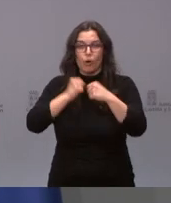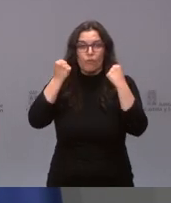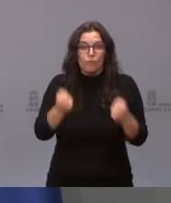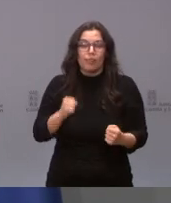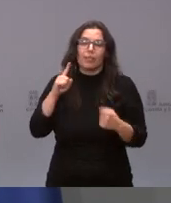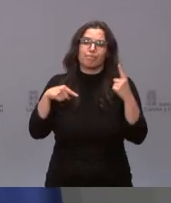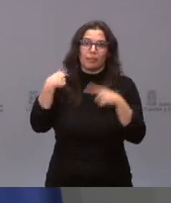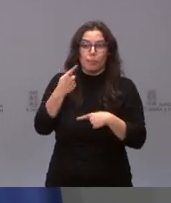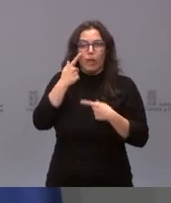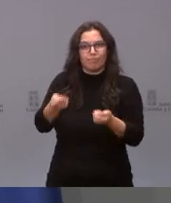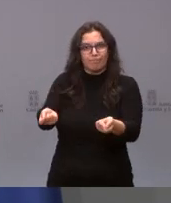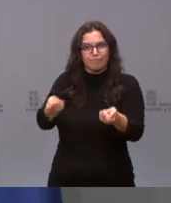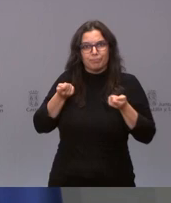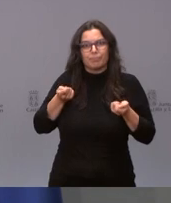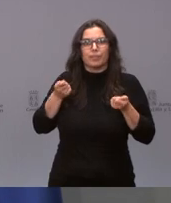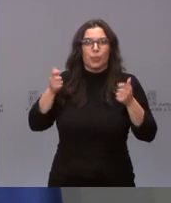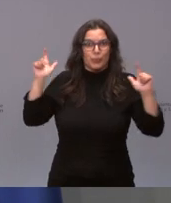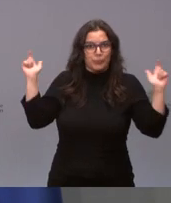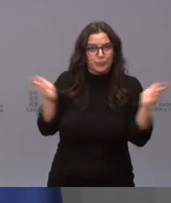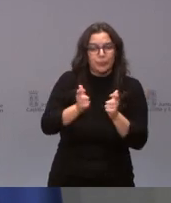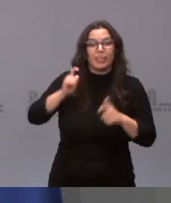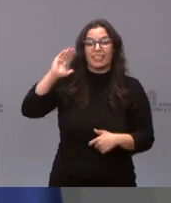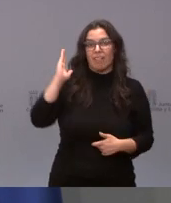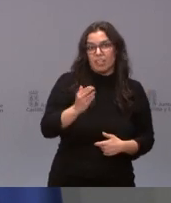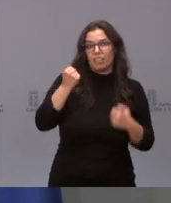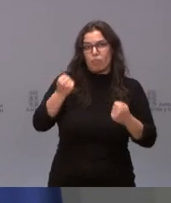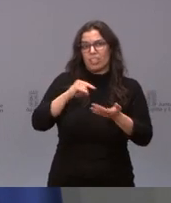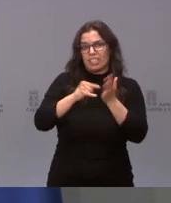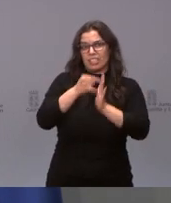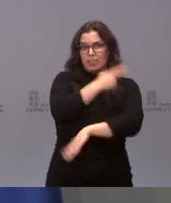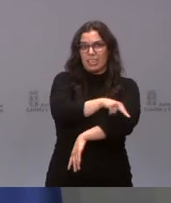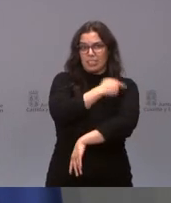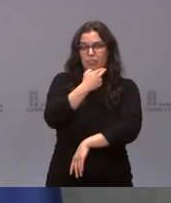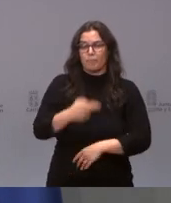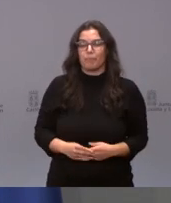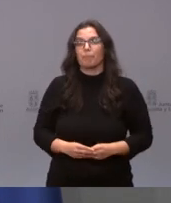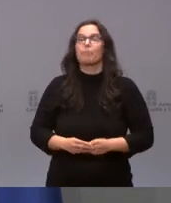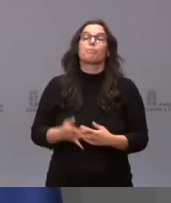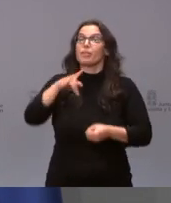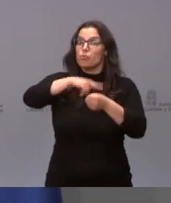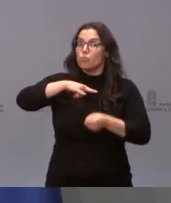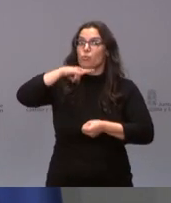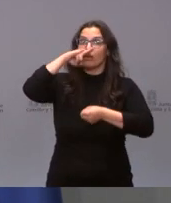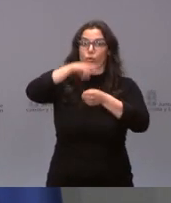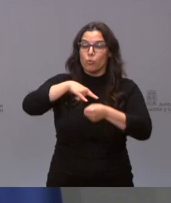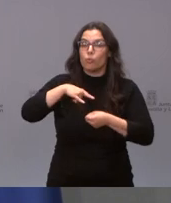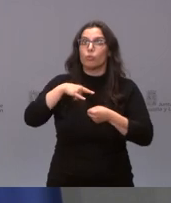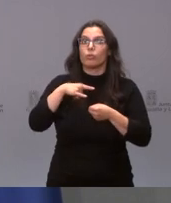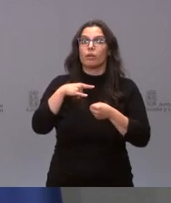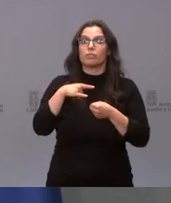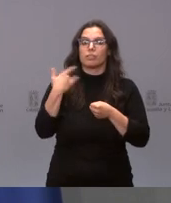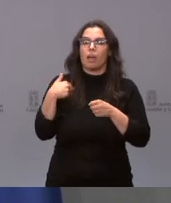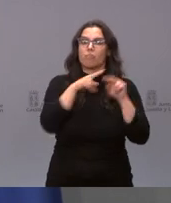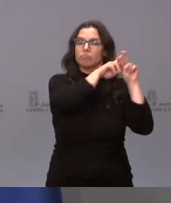es mucho más complicado y el impacto que tiene sobre el sistema sanitario es muy muy alto como cada lunes y tras monitorizar